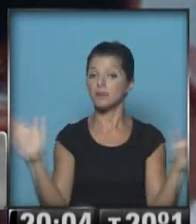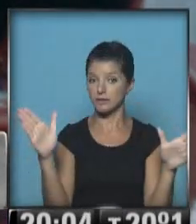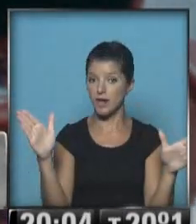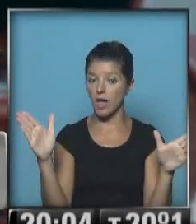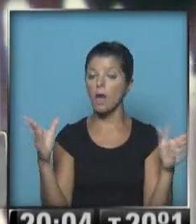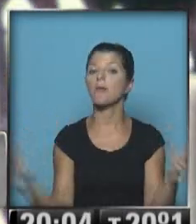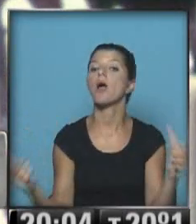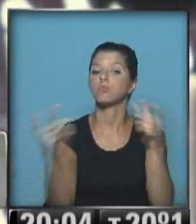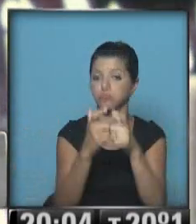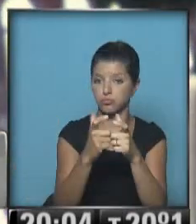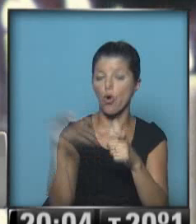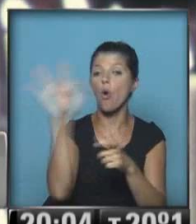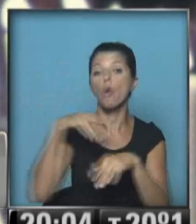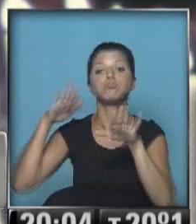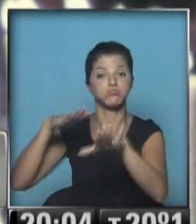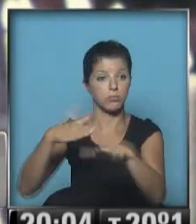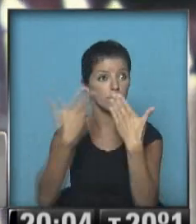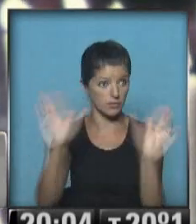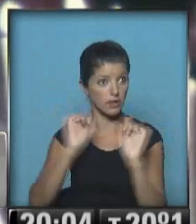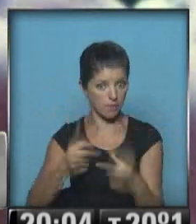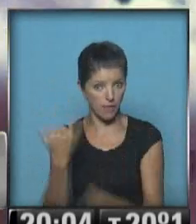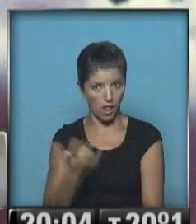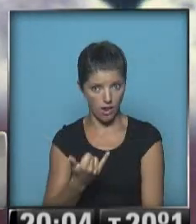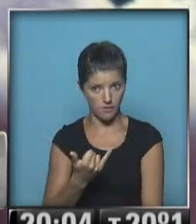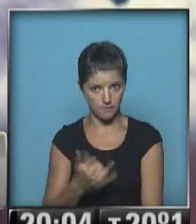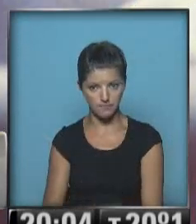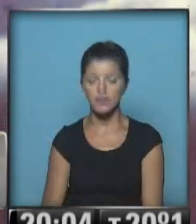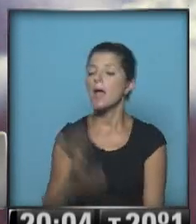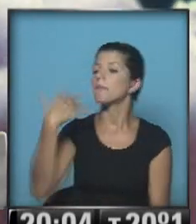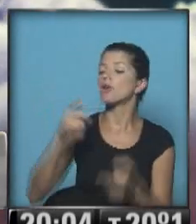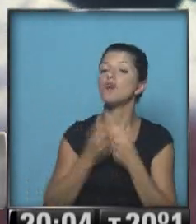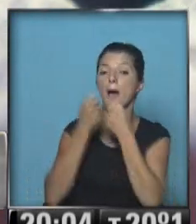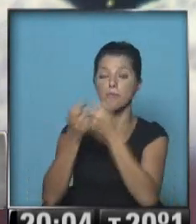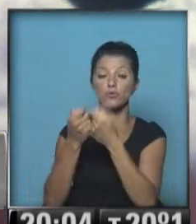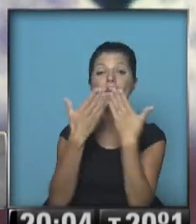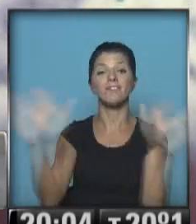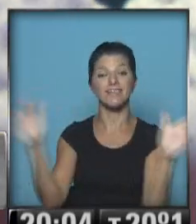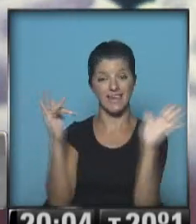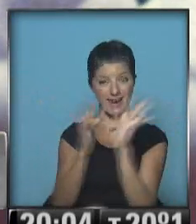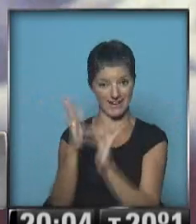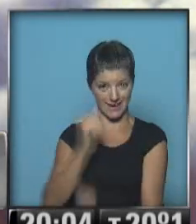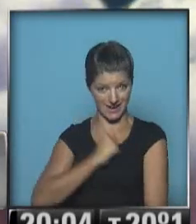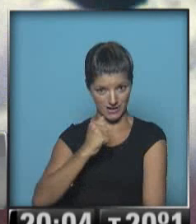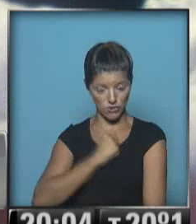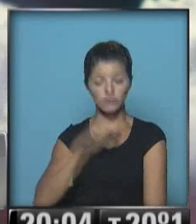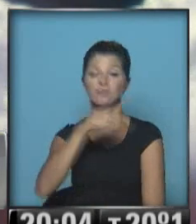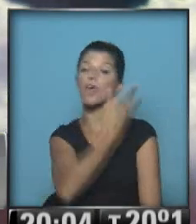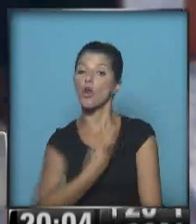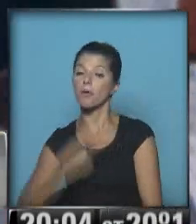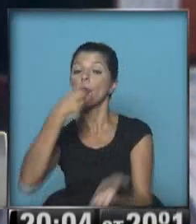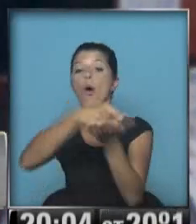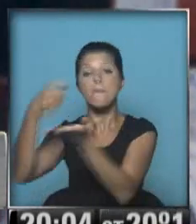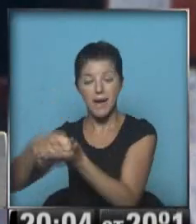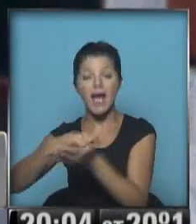o de hacer marchas en mayor apoyo a las libertades religiosas el gobierno paga los salarios de maestros de